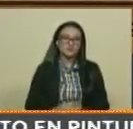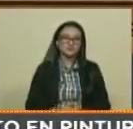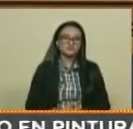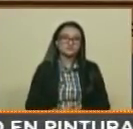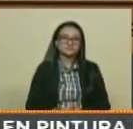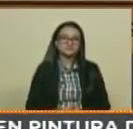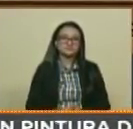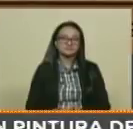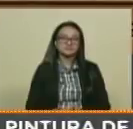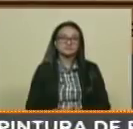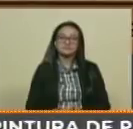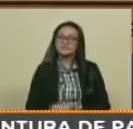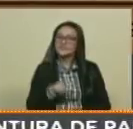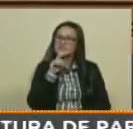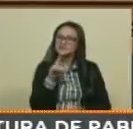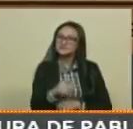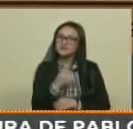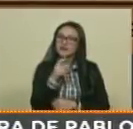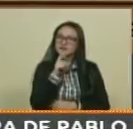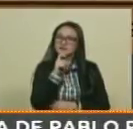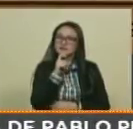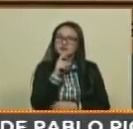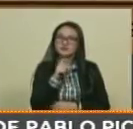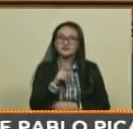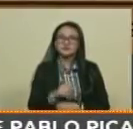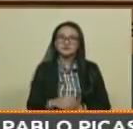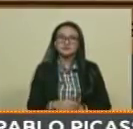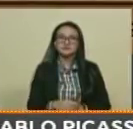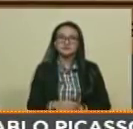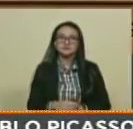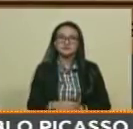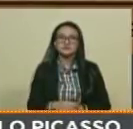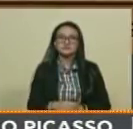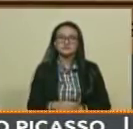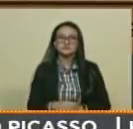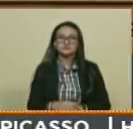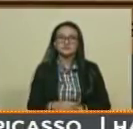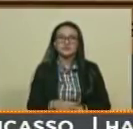¿Quiénes aparecen? Víctor Cruz Weffer,